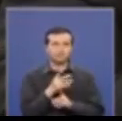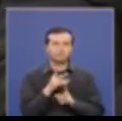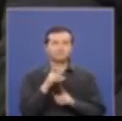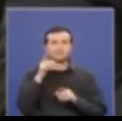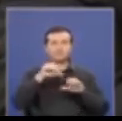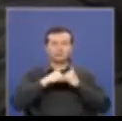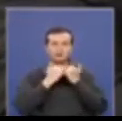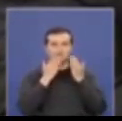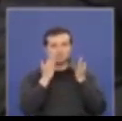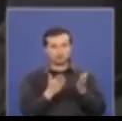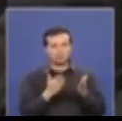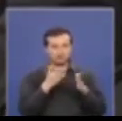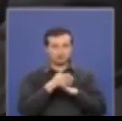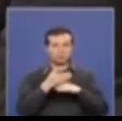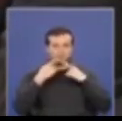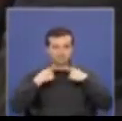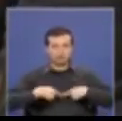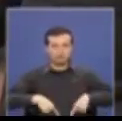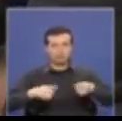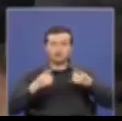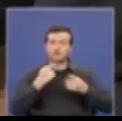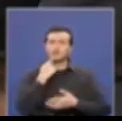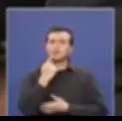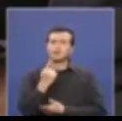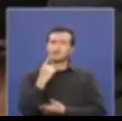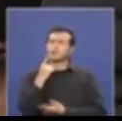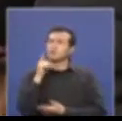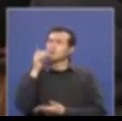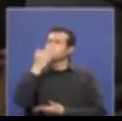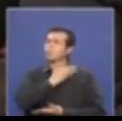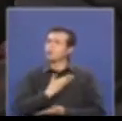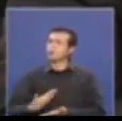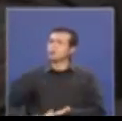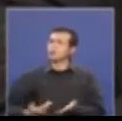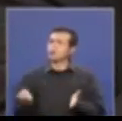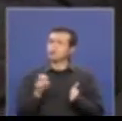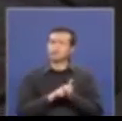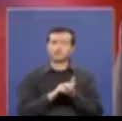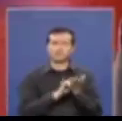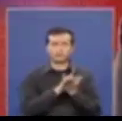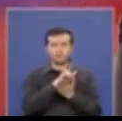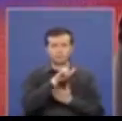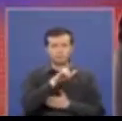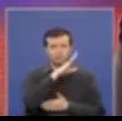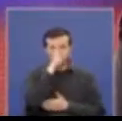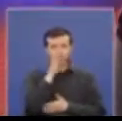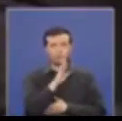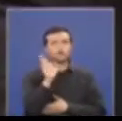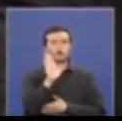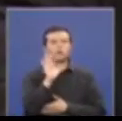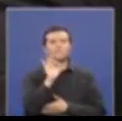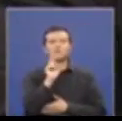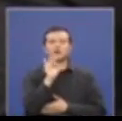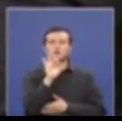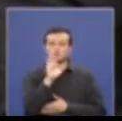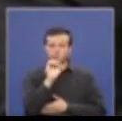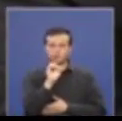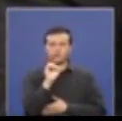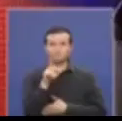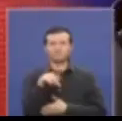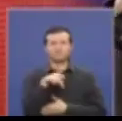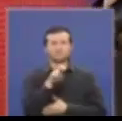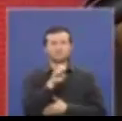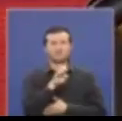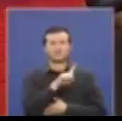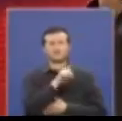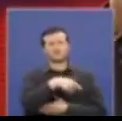un asambleísta que tú ya lo nombraste, que dice que no has volado tú nunca. Es decir, ¿Fausto Cobo dijo eso? No, no, Fausto Cobo. Ah, no, FAE, no,